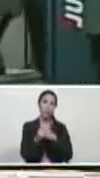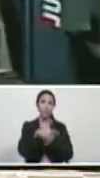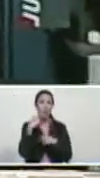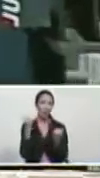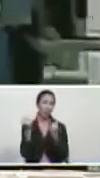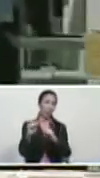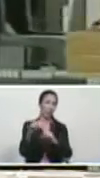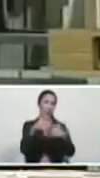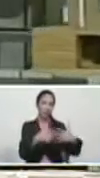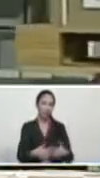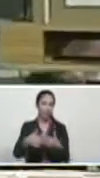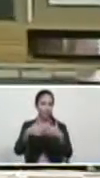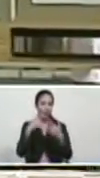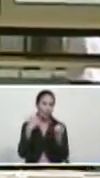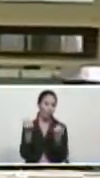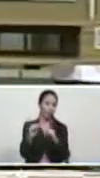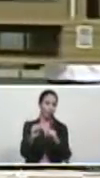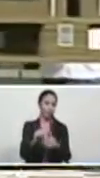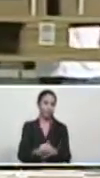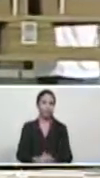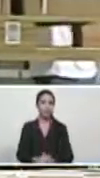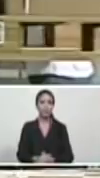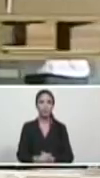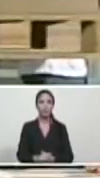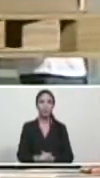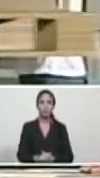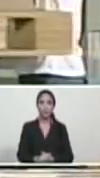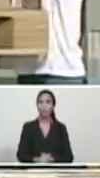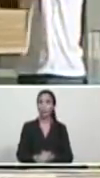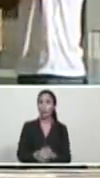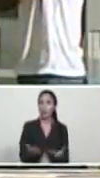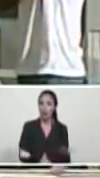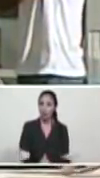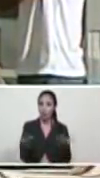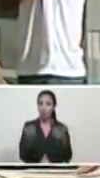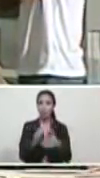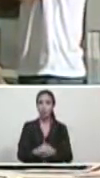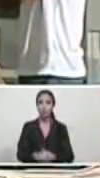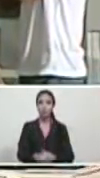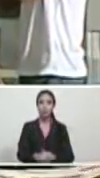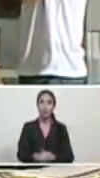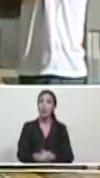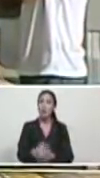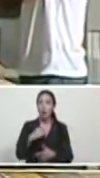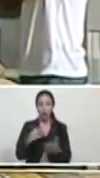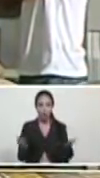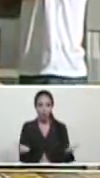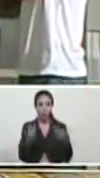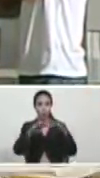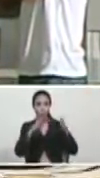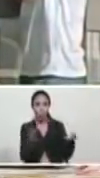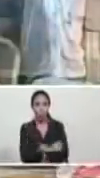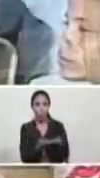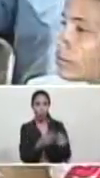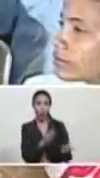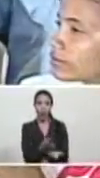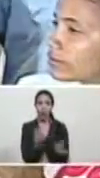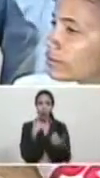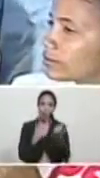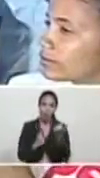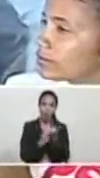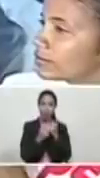a la agresión del imperialismo norteamericano. Se está levantando una gran fuerza mundial.